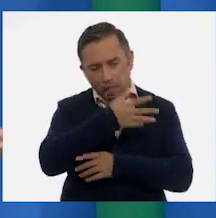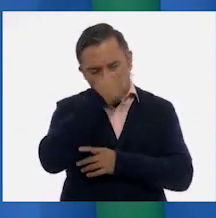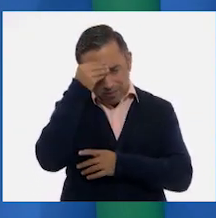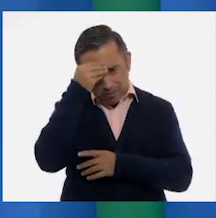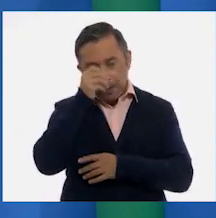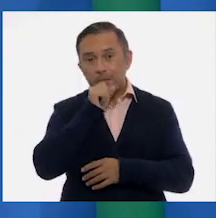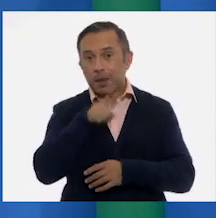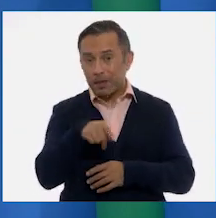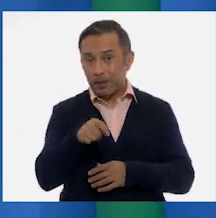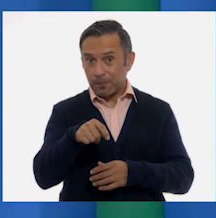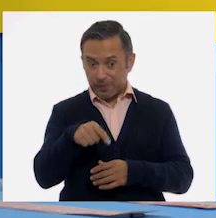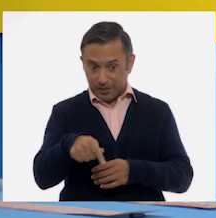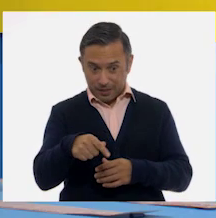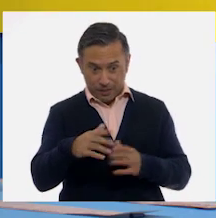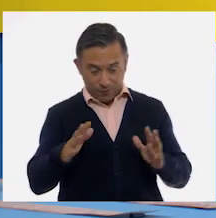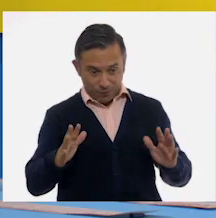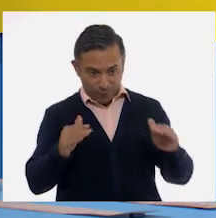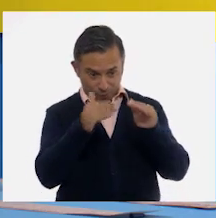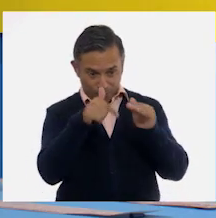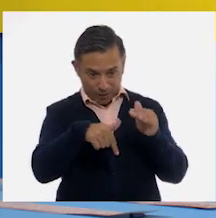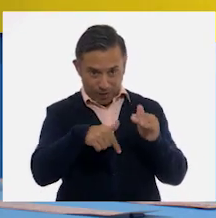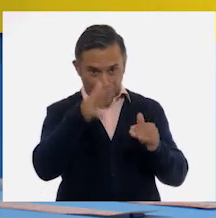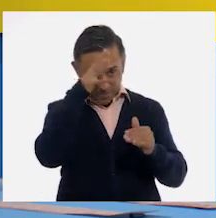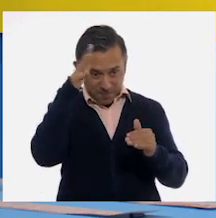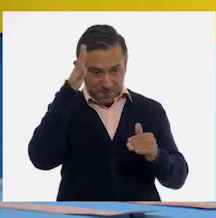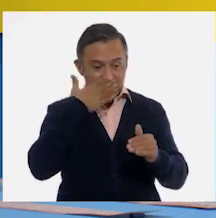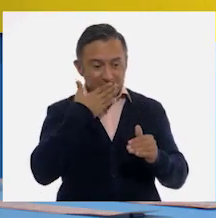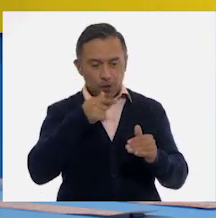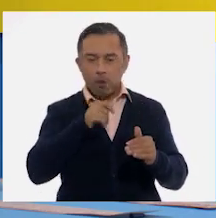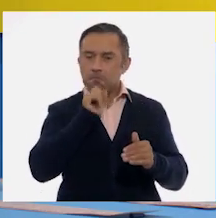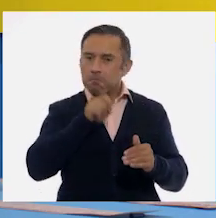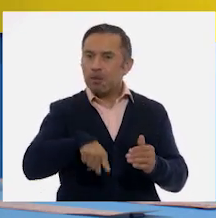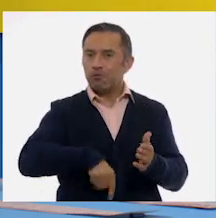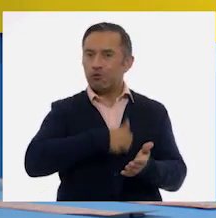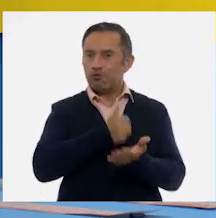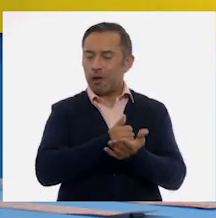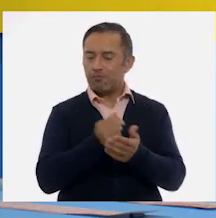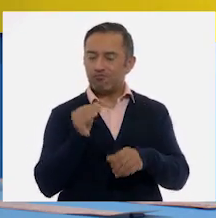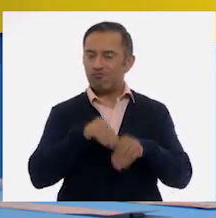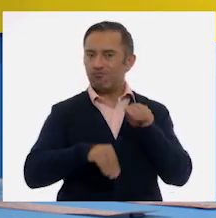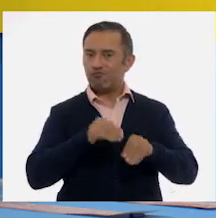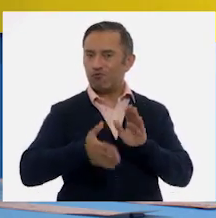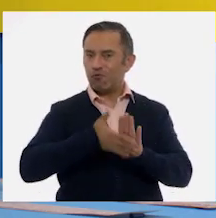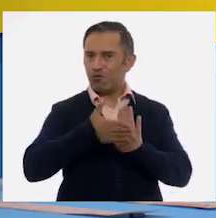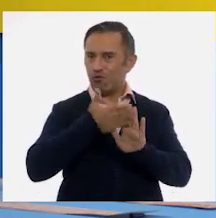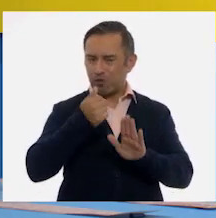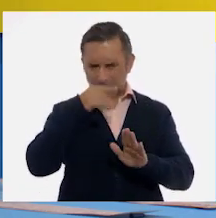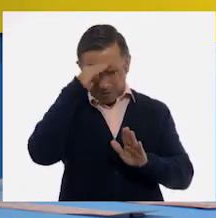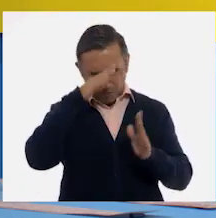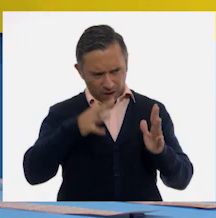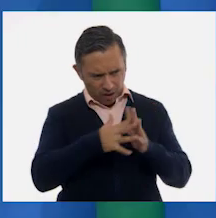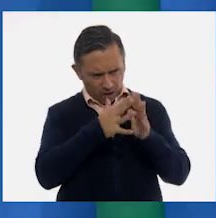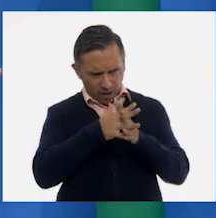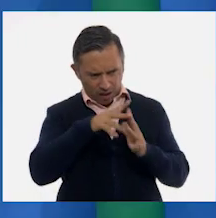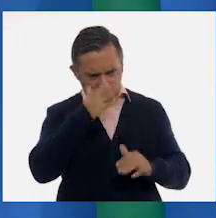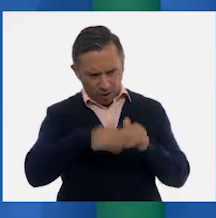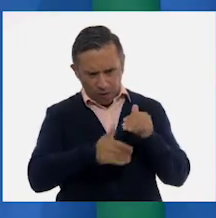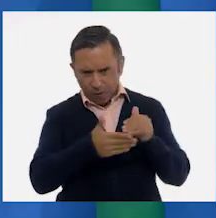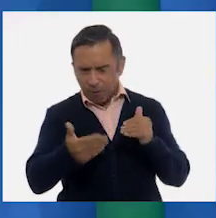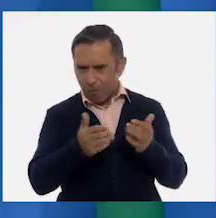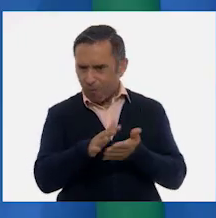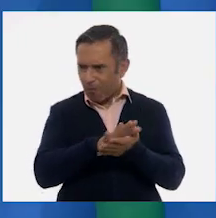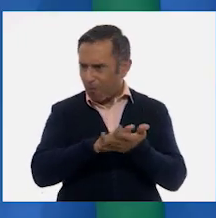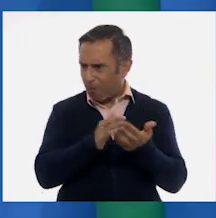mismo lugar que los mexicas. Me imagino que después de la guerra estaba bastante destruida. ¿No fue eso algún problema?